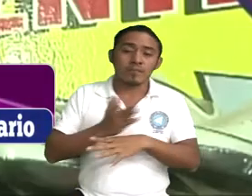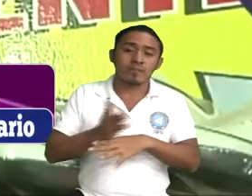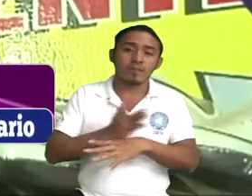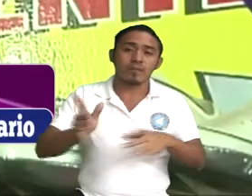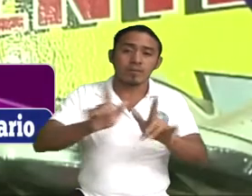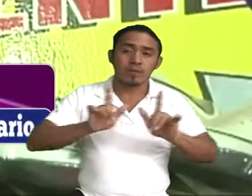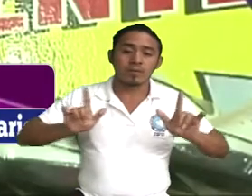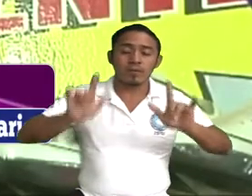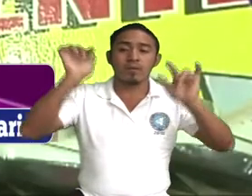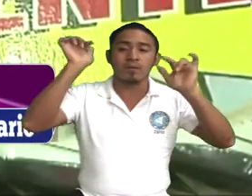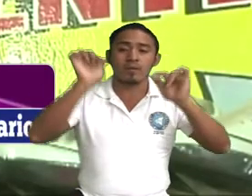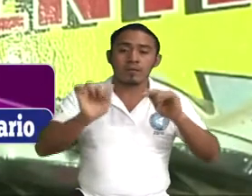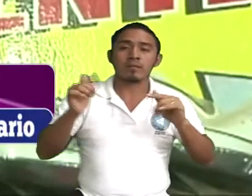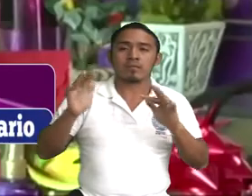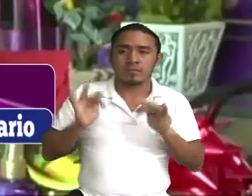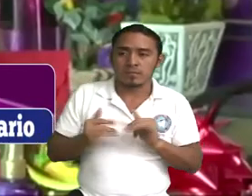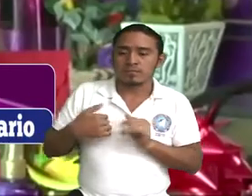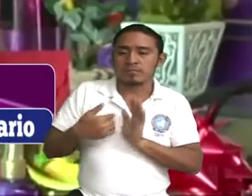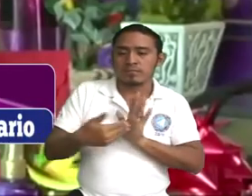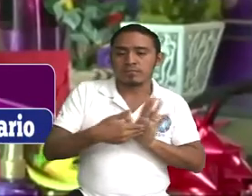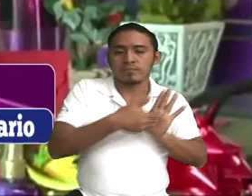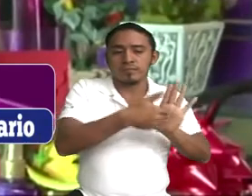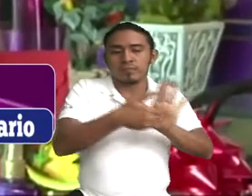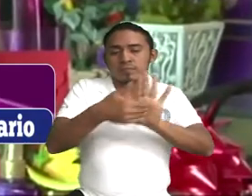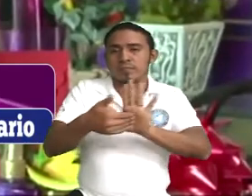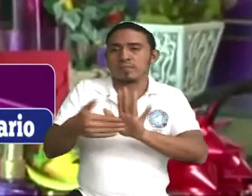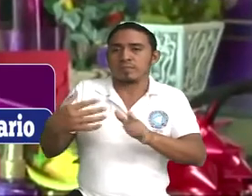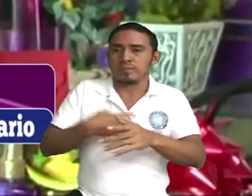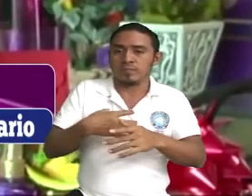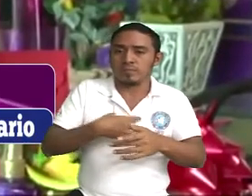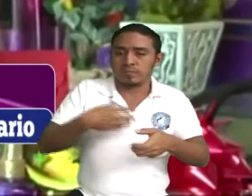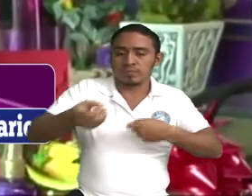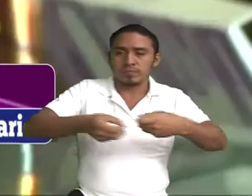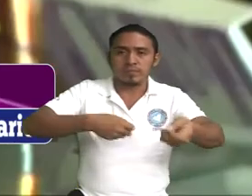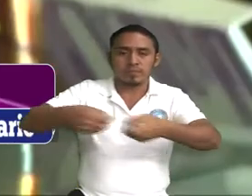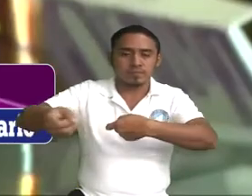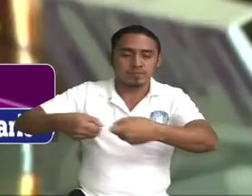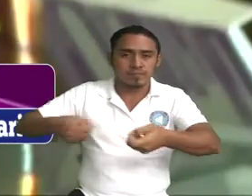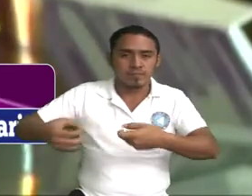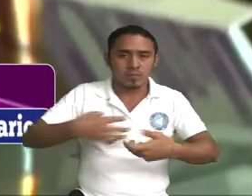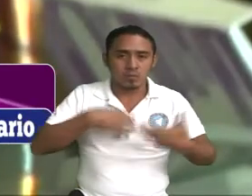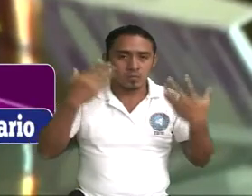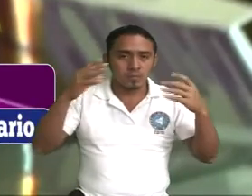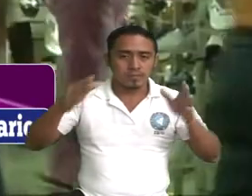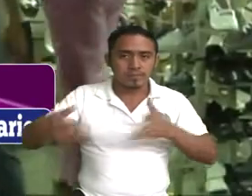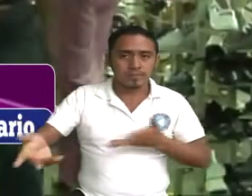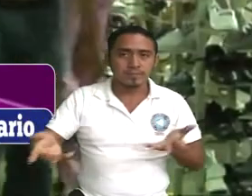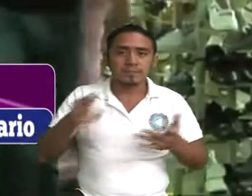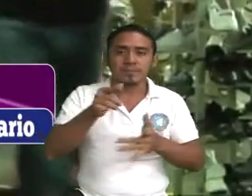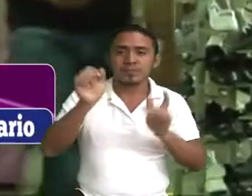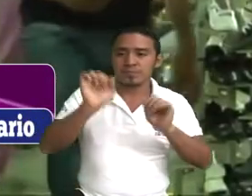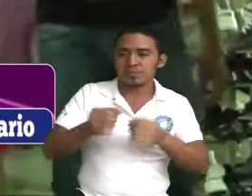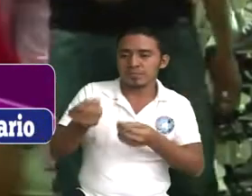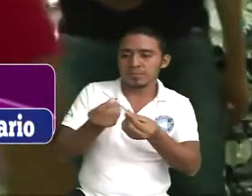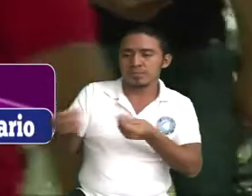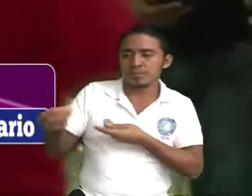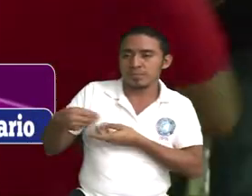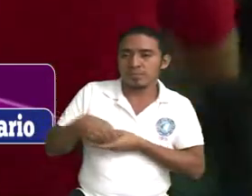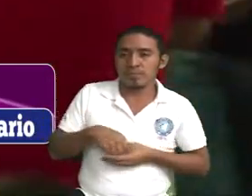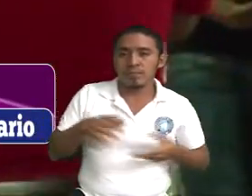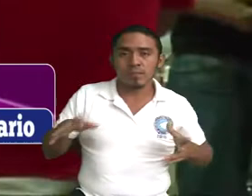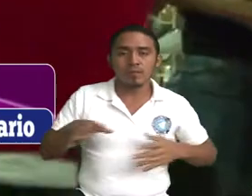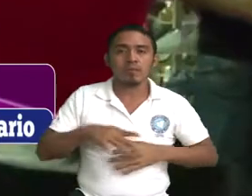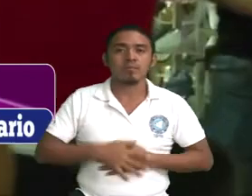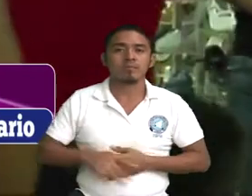donde las madres han llegado a exponer sus productos, porque es una manera de que puedan generarse ingresos. Y